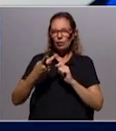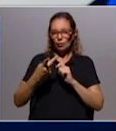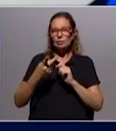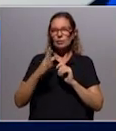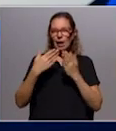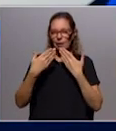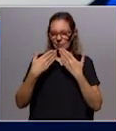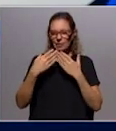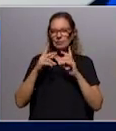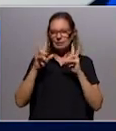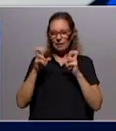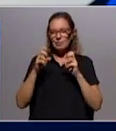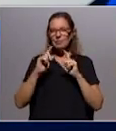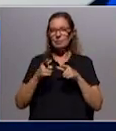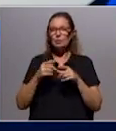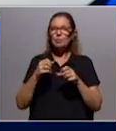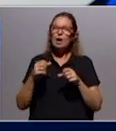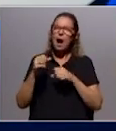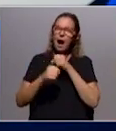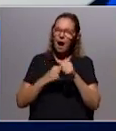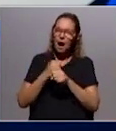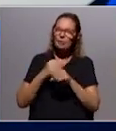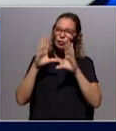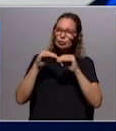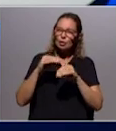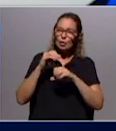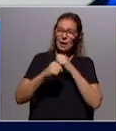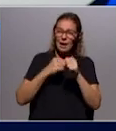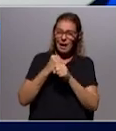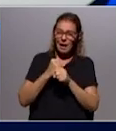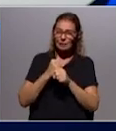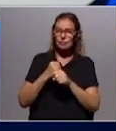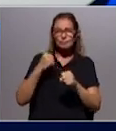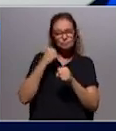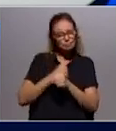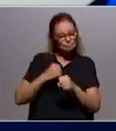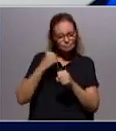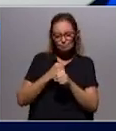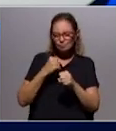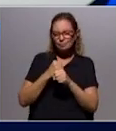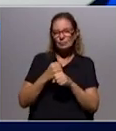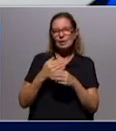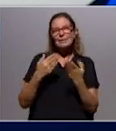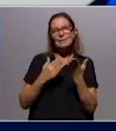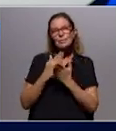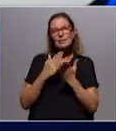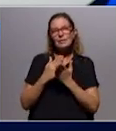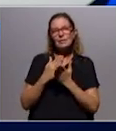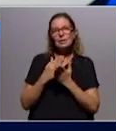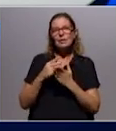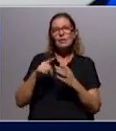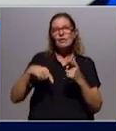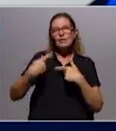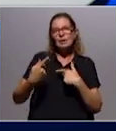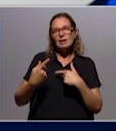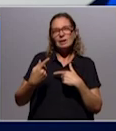columna hay un trabajo durante todo el año termina la criolla del prado y empieza a trabajarse en todo lo que se viene en la